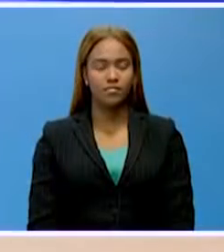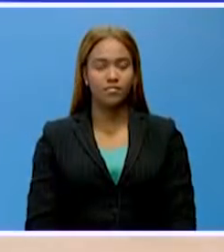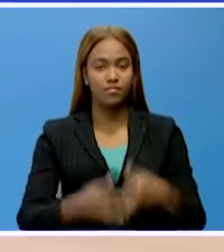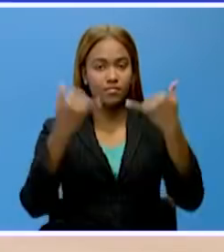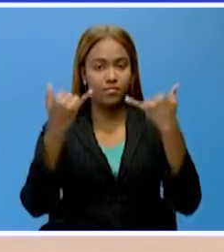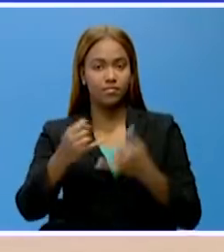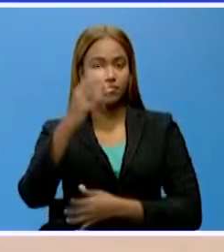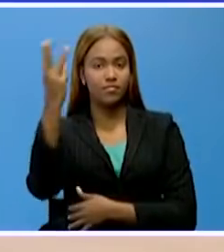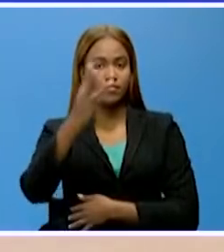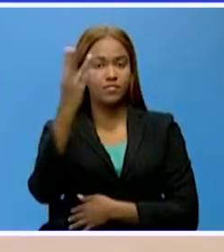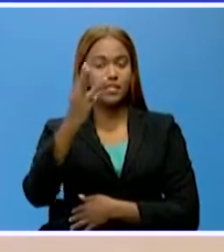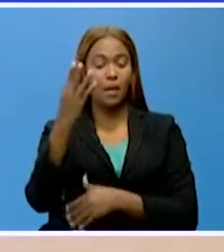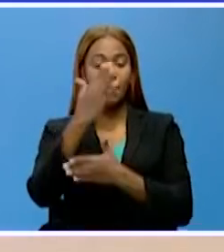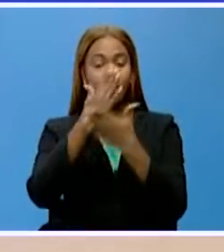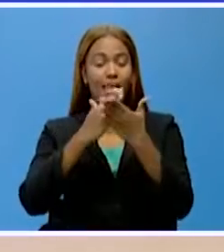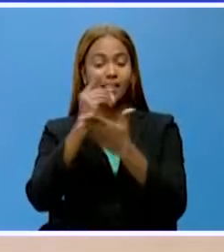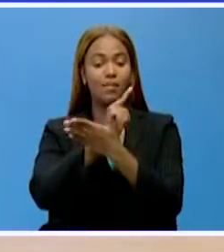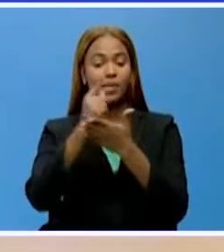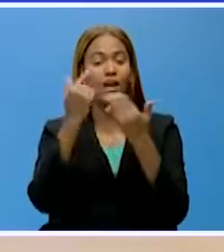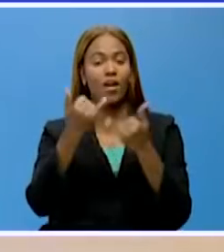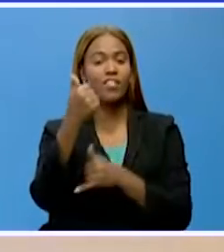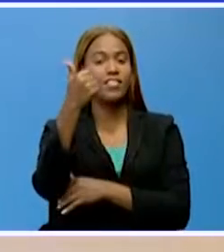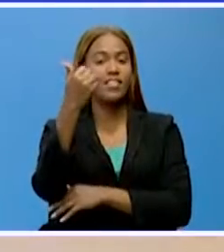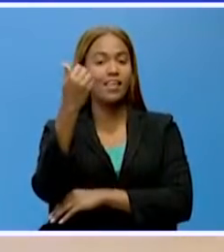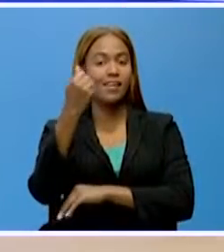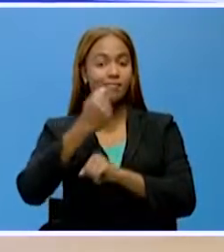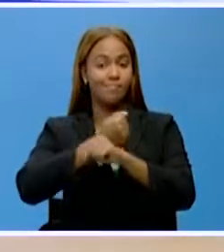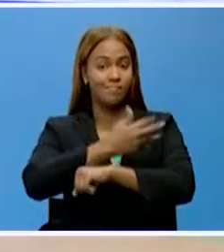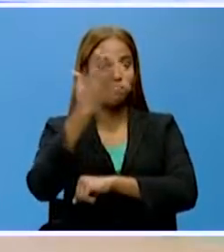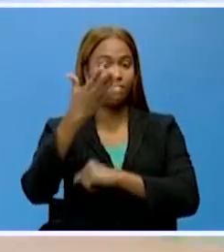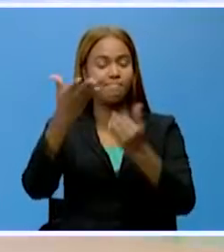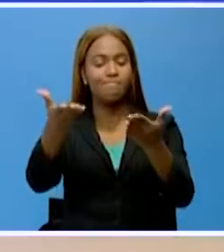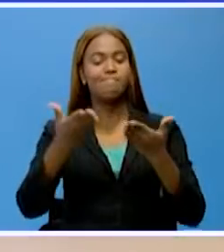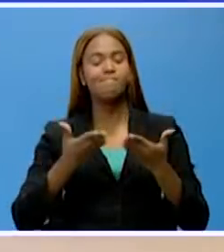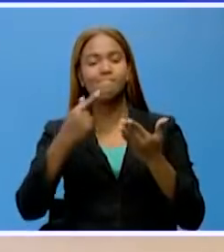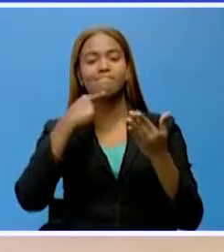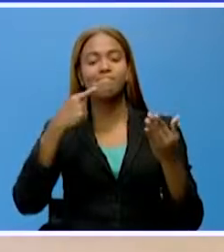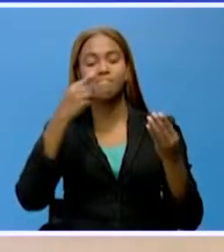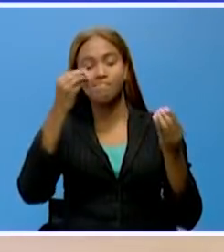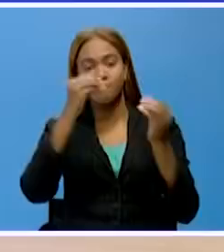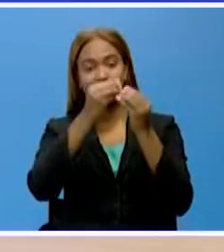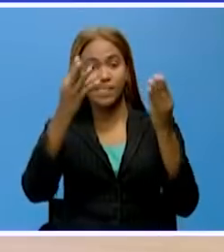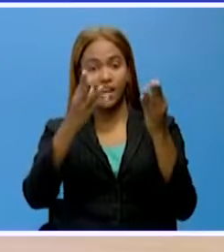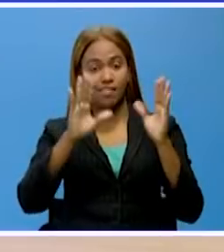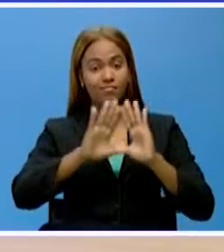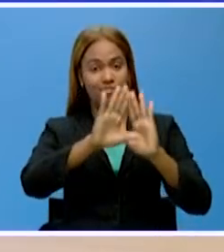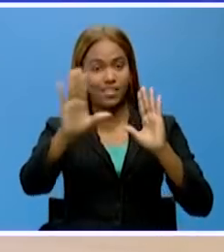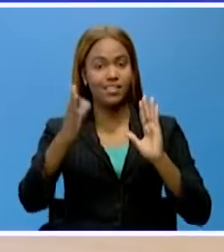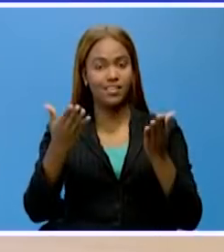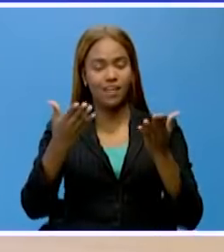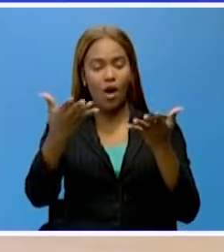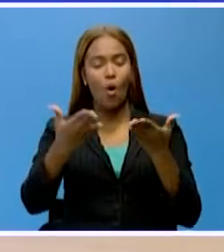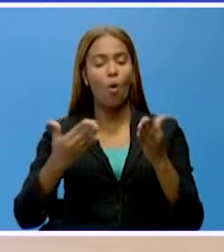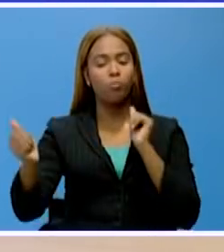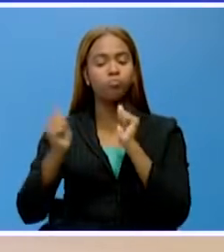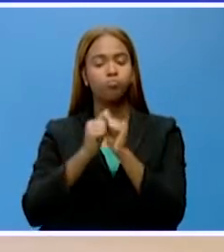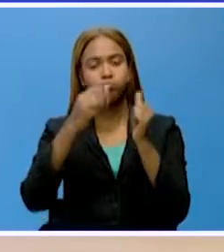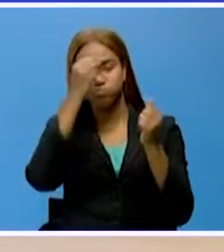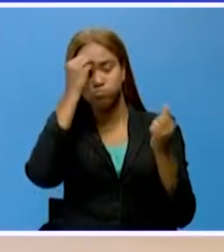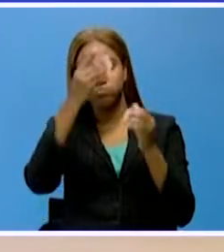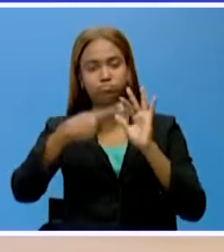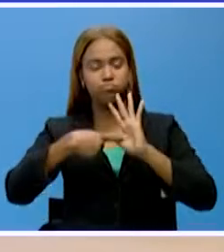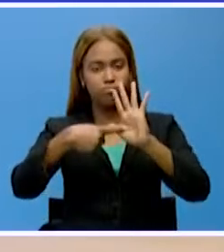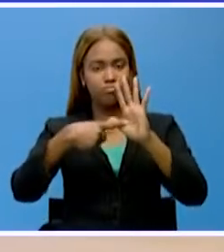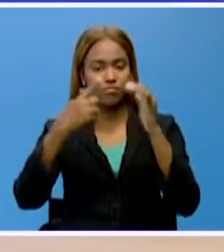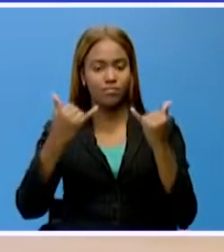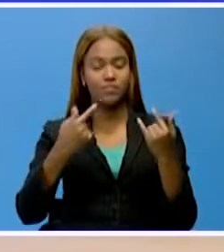En este miércoles, mitad de semana 10 de marzo, la invitación, como siempre, es muy clara. A que nos acompañen desde este momento en la